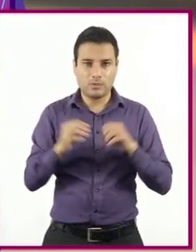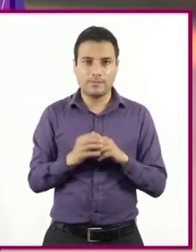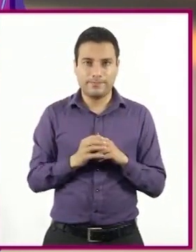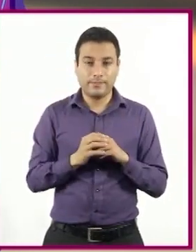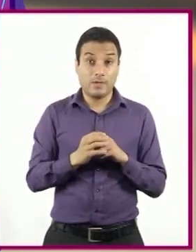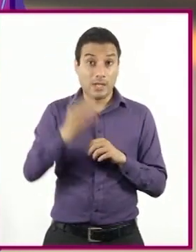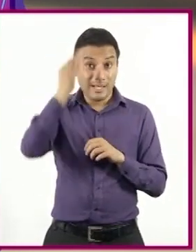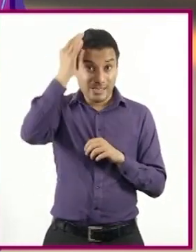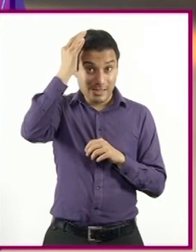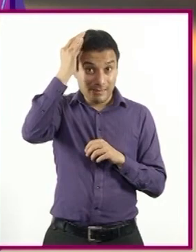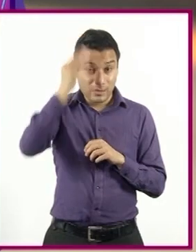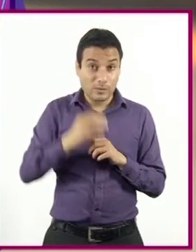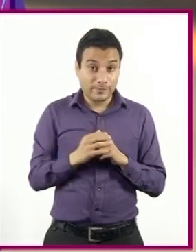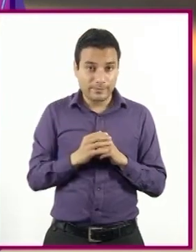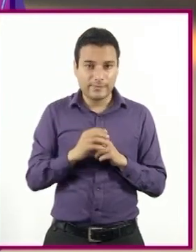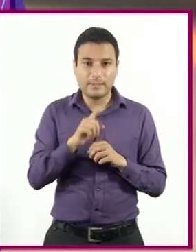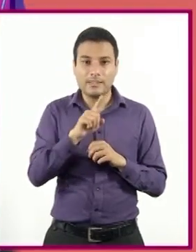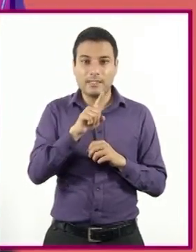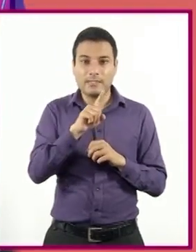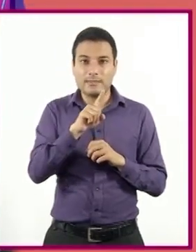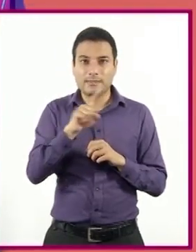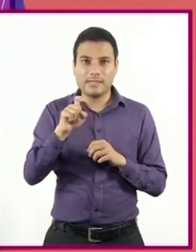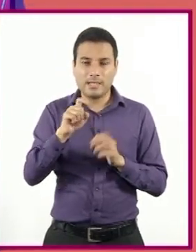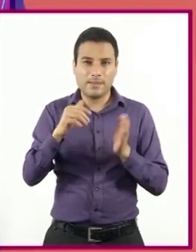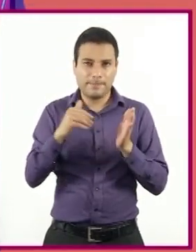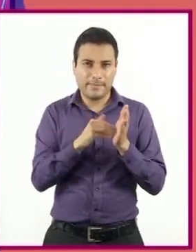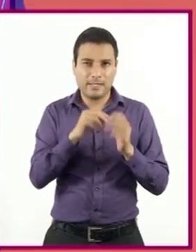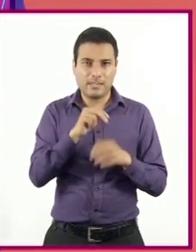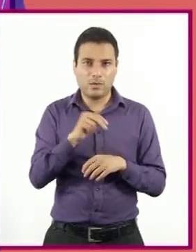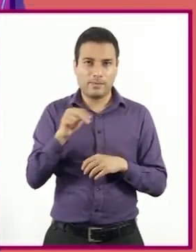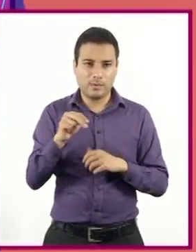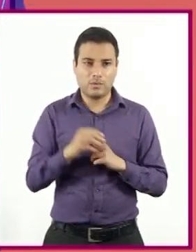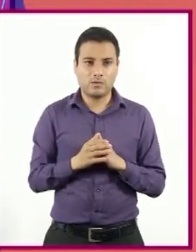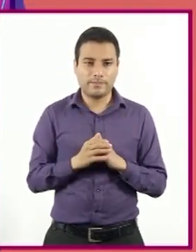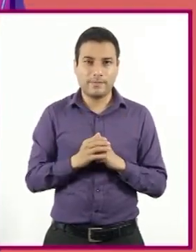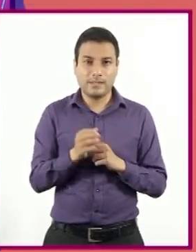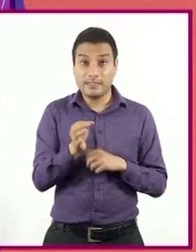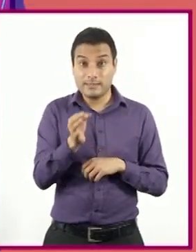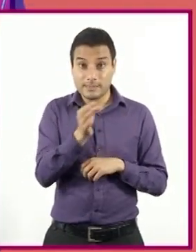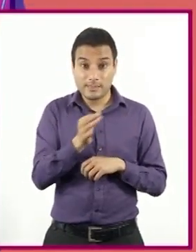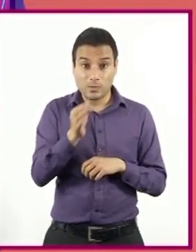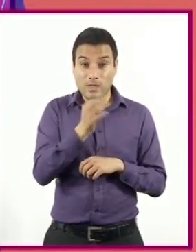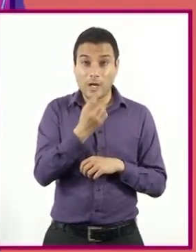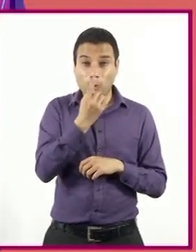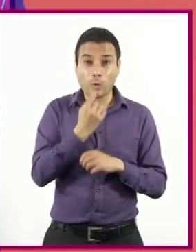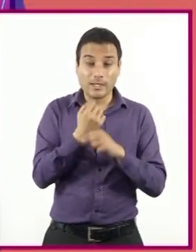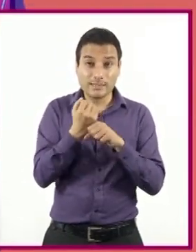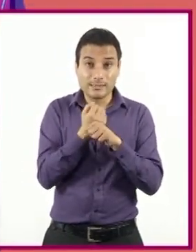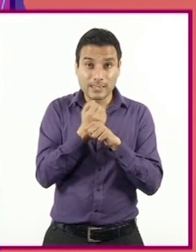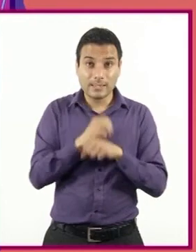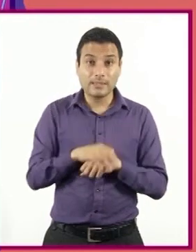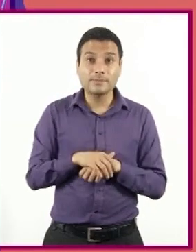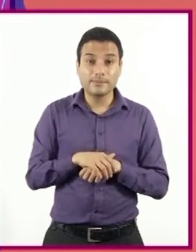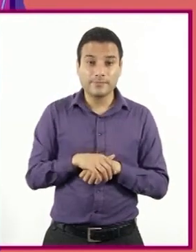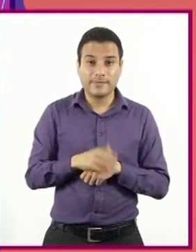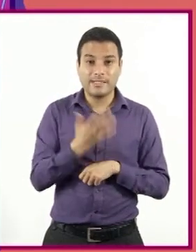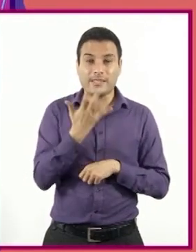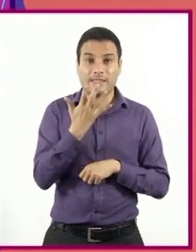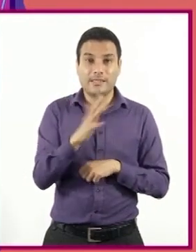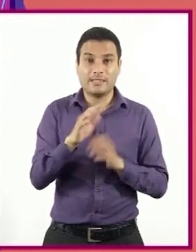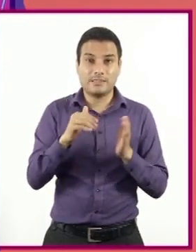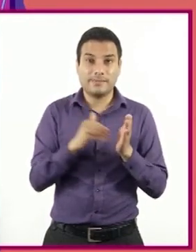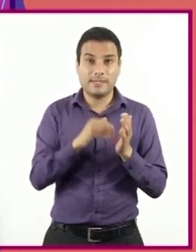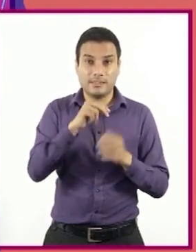humano es de 100.000 nanómetros. El ancho de una célula roja en la sangre es de 10.000